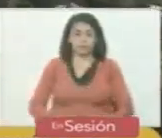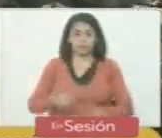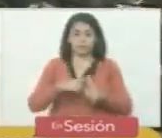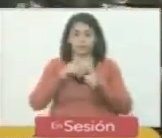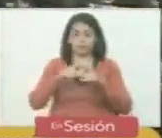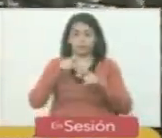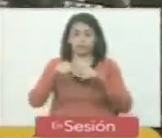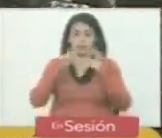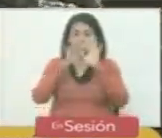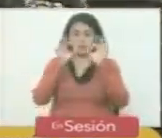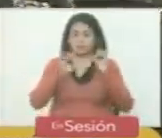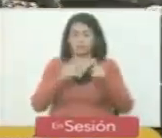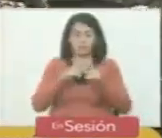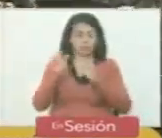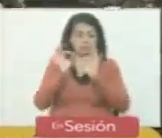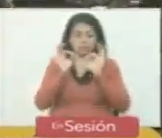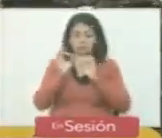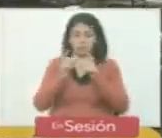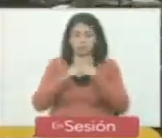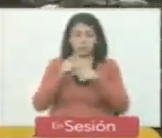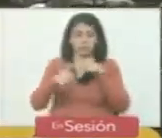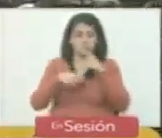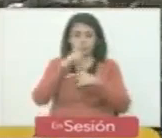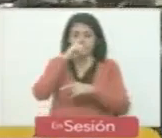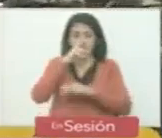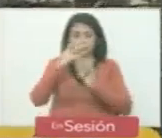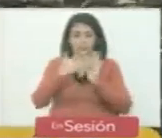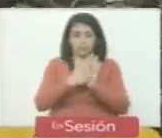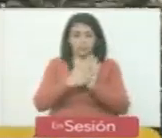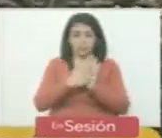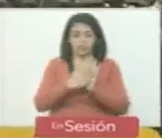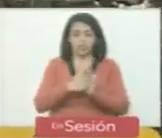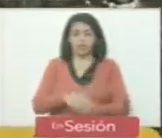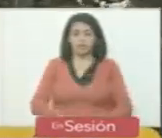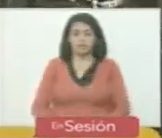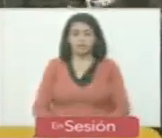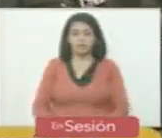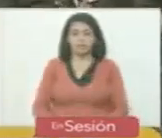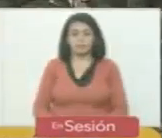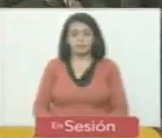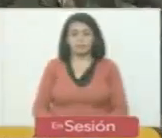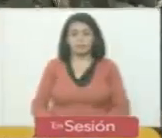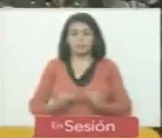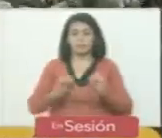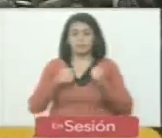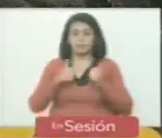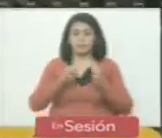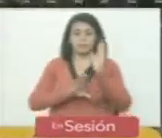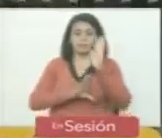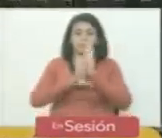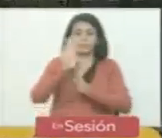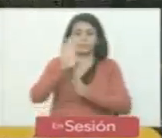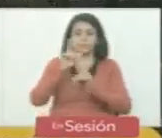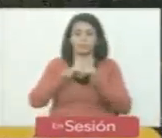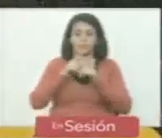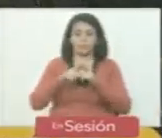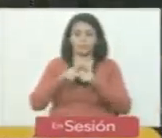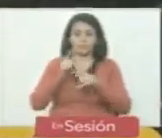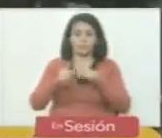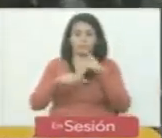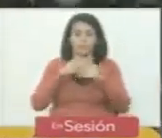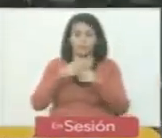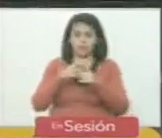tal que, bueno, ya para el año 2000 en adelante se comenzaron a desarrollar golpes de